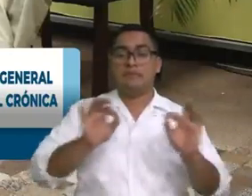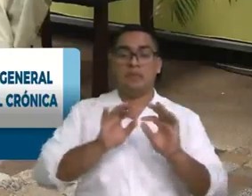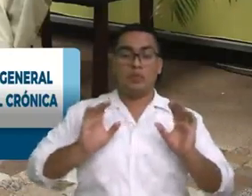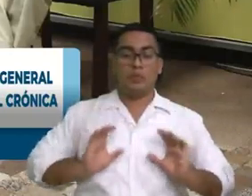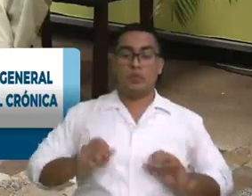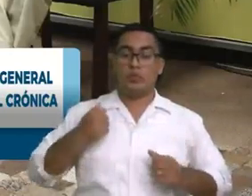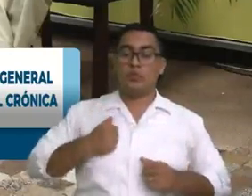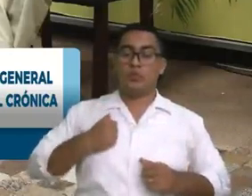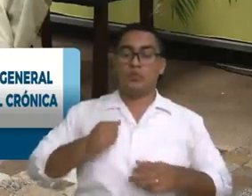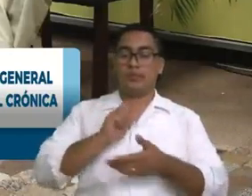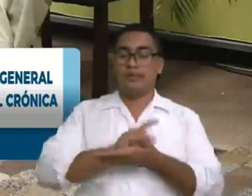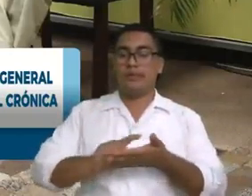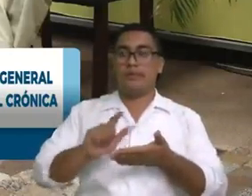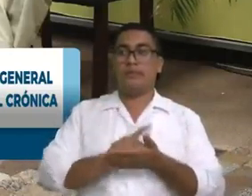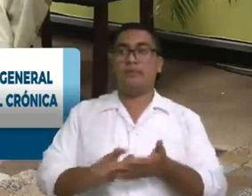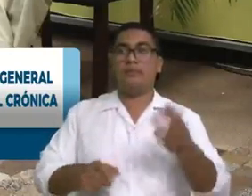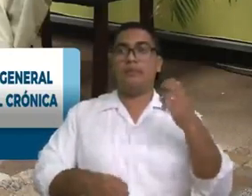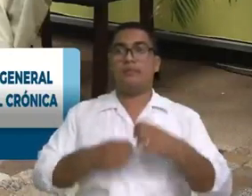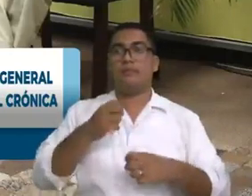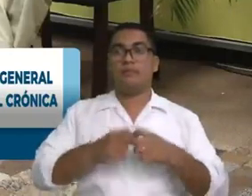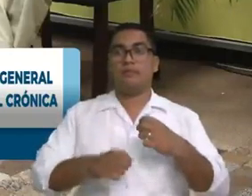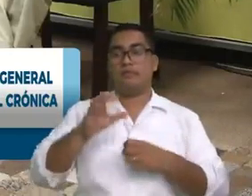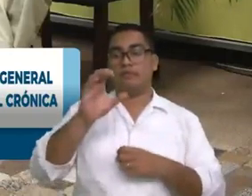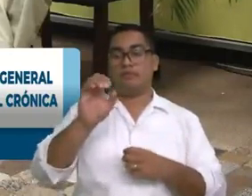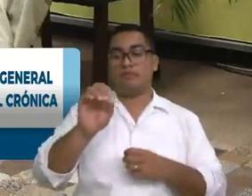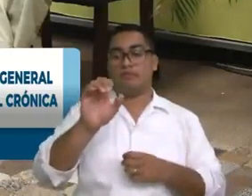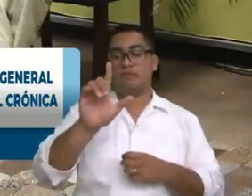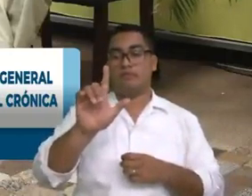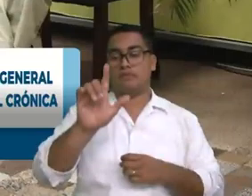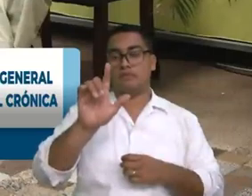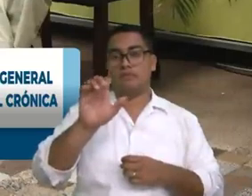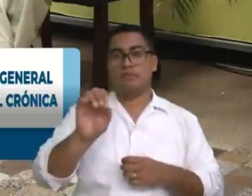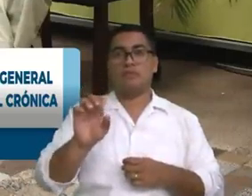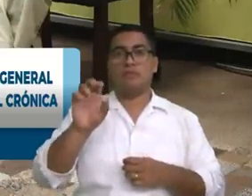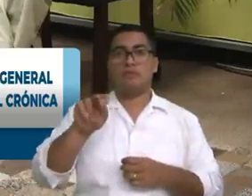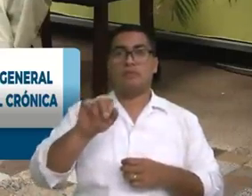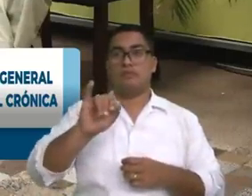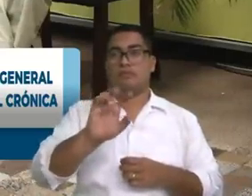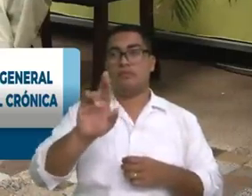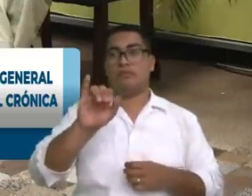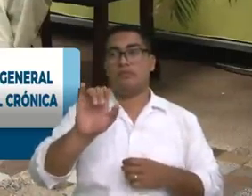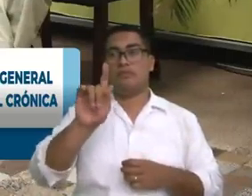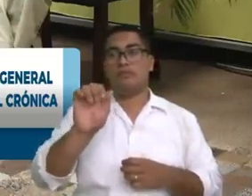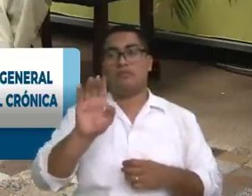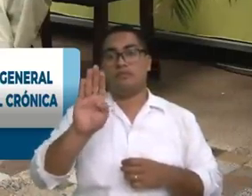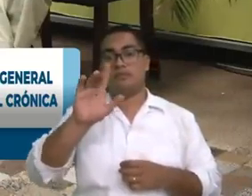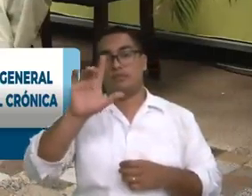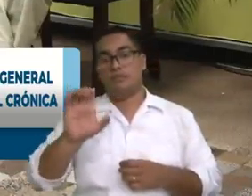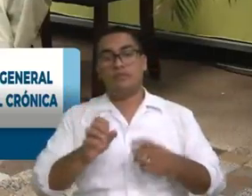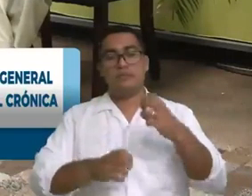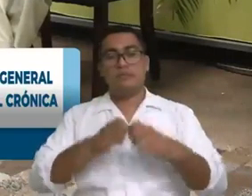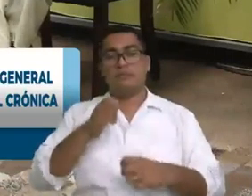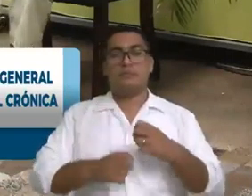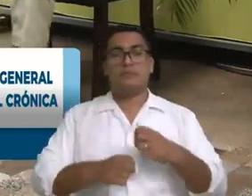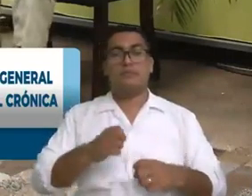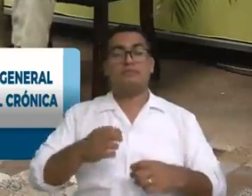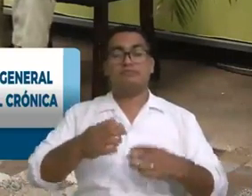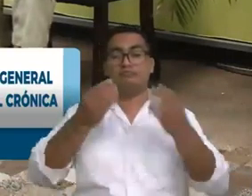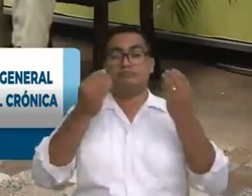después viene el problema de los colon irritables. Se inflama el colon y después vienen problemas